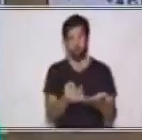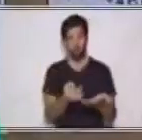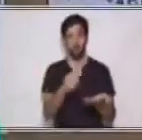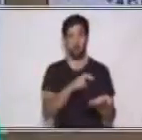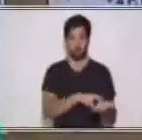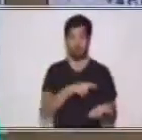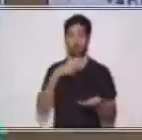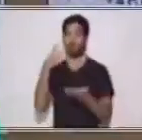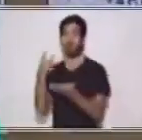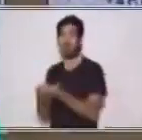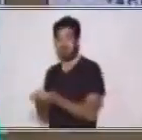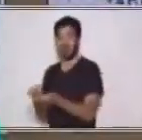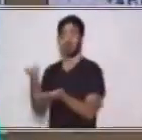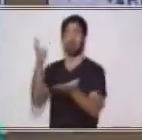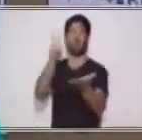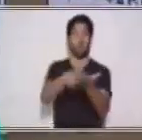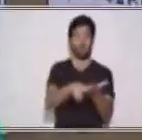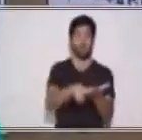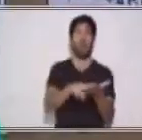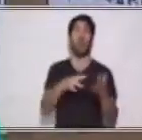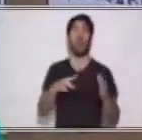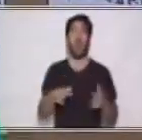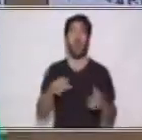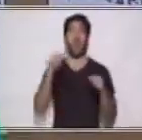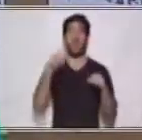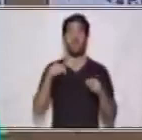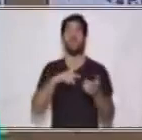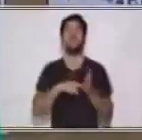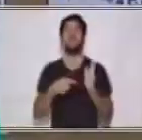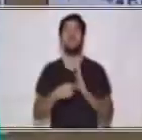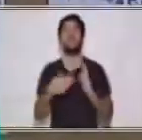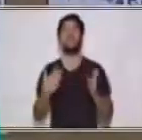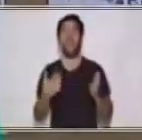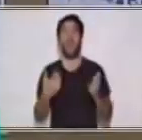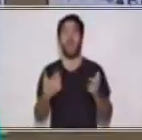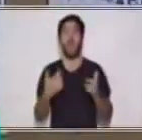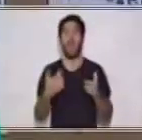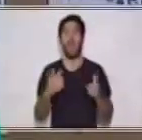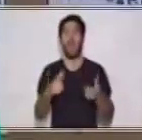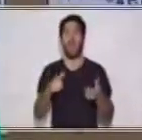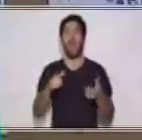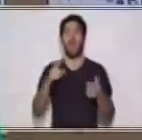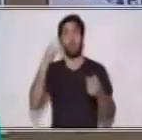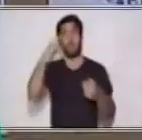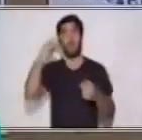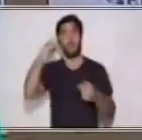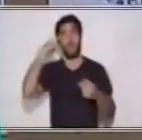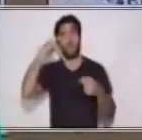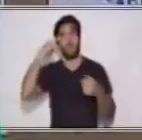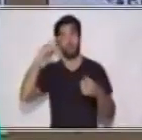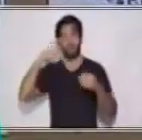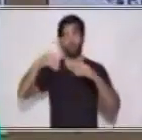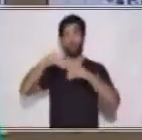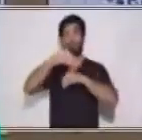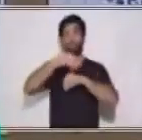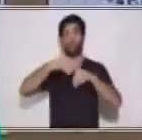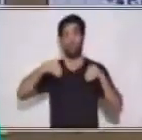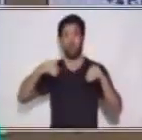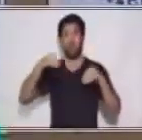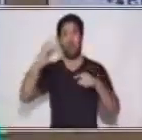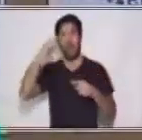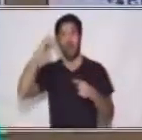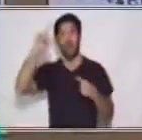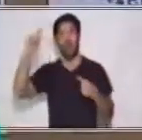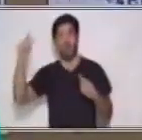creencia a una opinión y a un hecho, ya estamos hablando de el desarrollo y evolución del pensamiento científico y